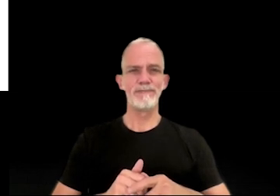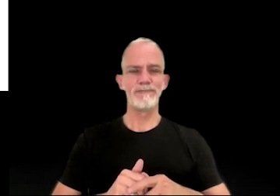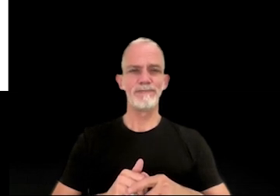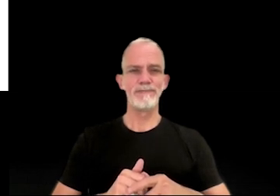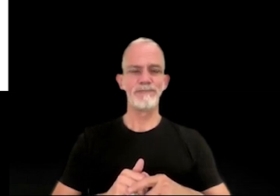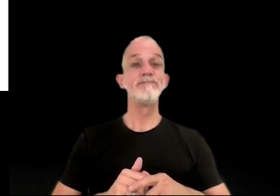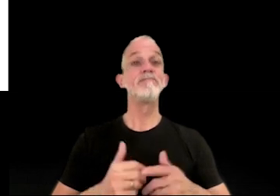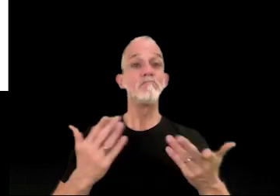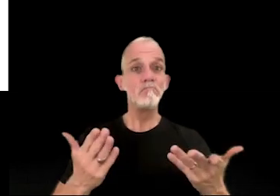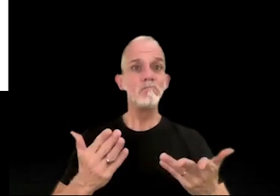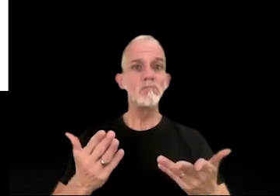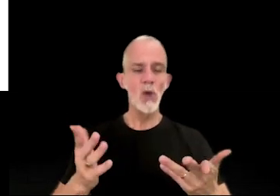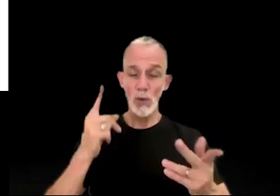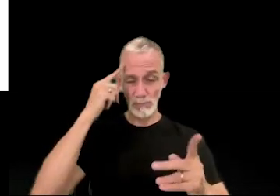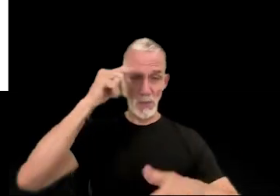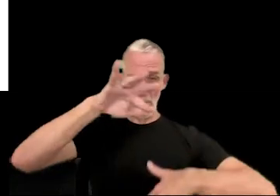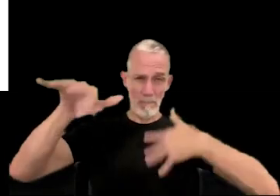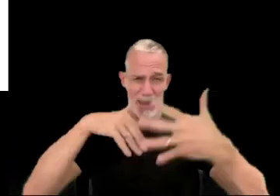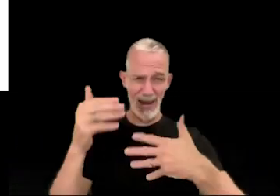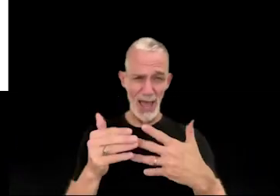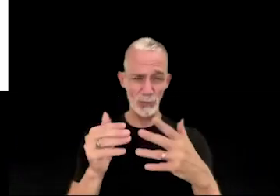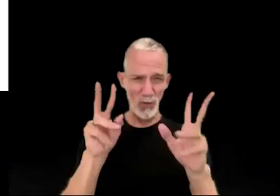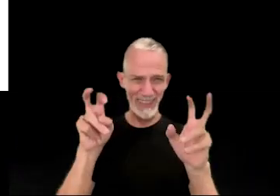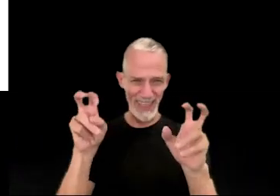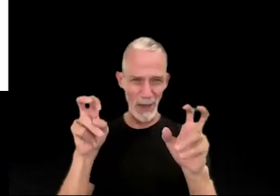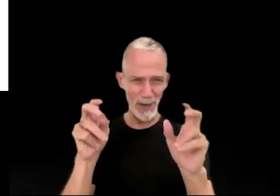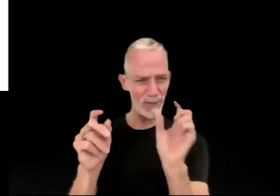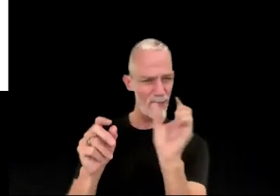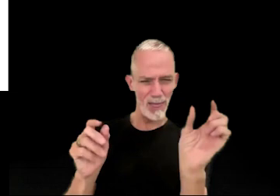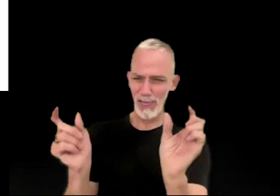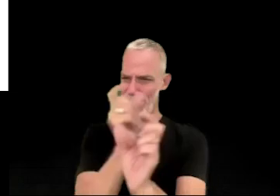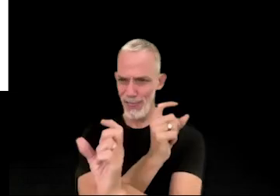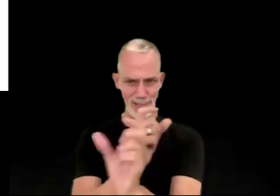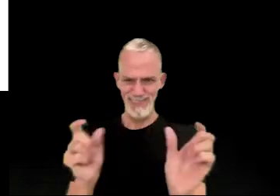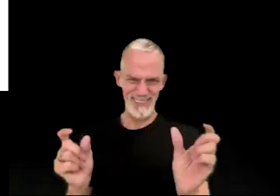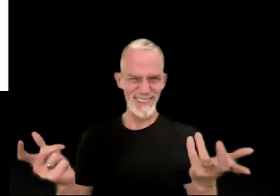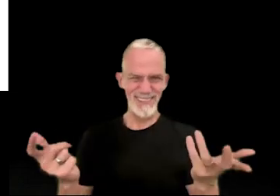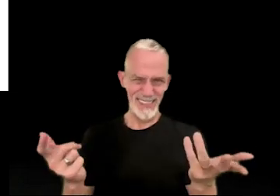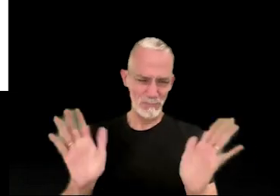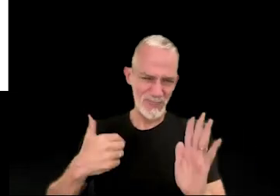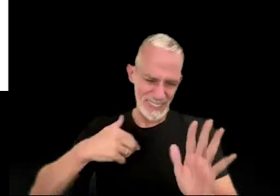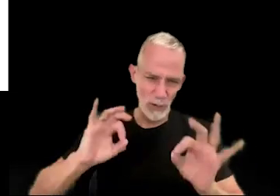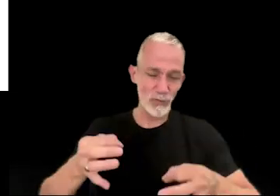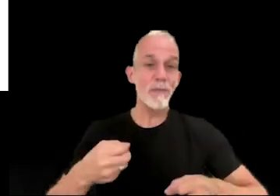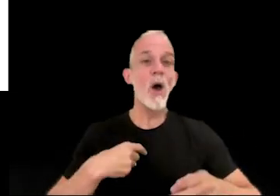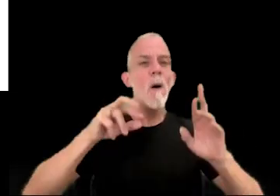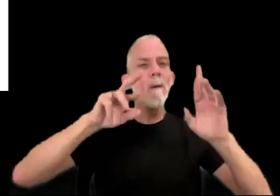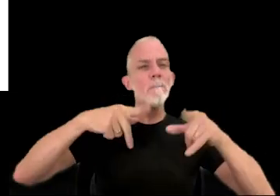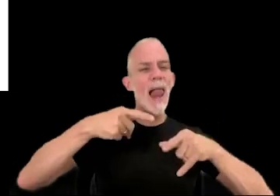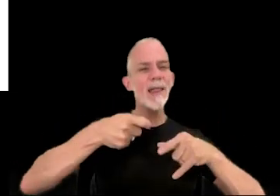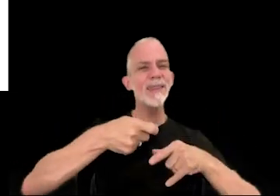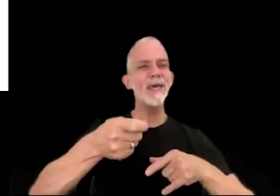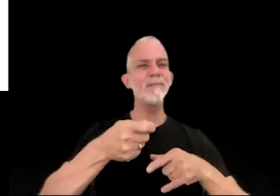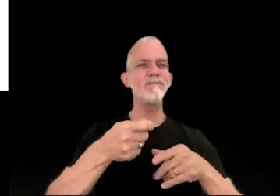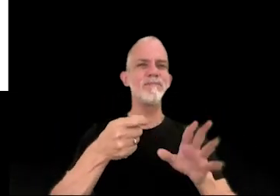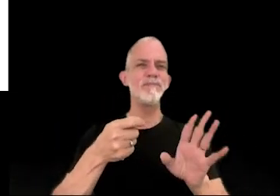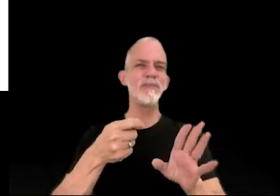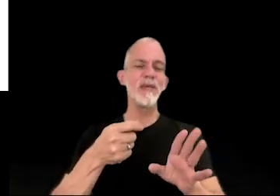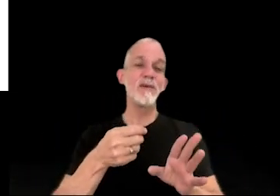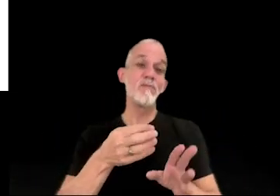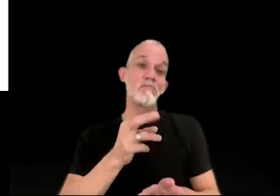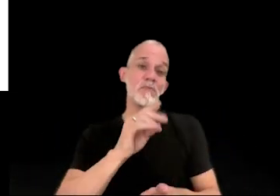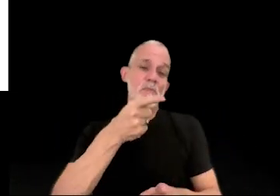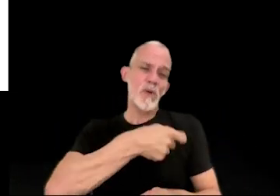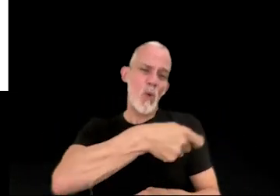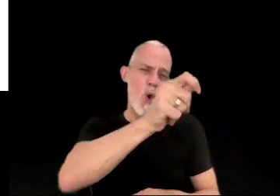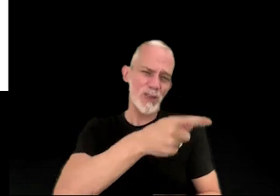Bueno, fui mezclando un poquito algunos temas, fui anticipándome. Yo, como planes de facilidades de pago, quizás trabajamos,